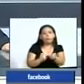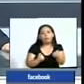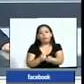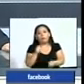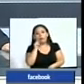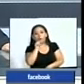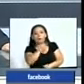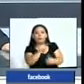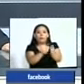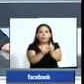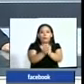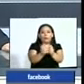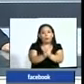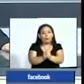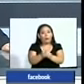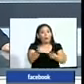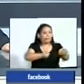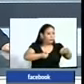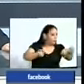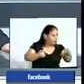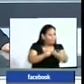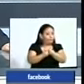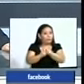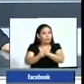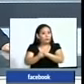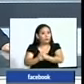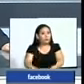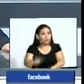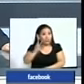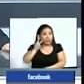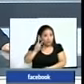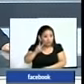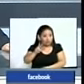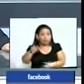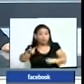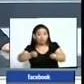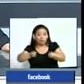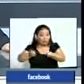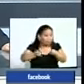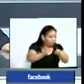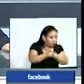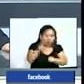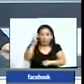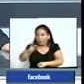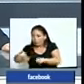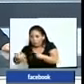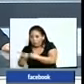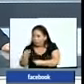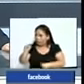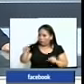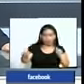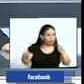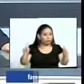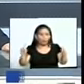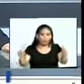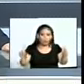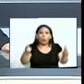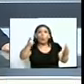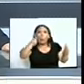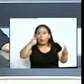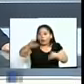en este tipo de situaciones, accidentes de tránsito, repetimos, 2 accidentes, 2 personas fallecidas en diferentes puntos, 1 en la troncal del